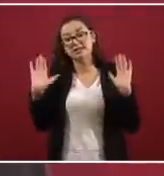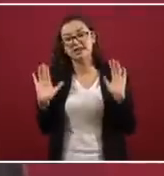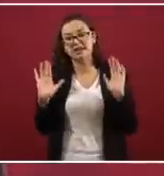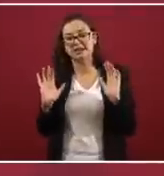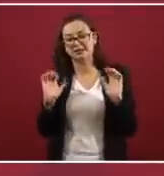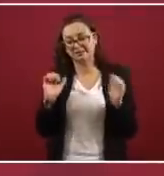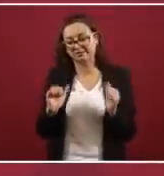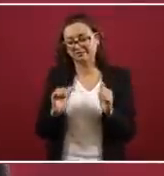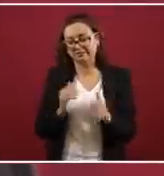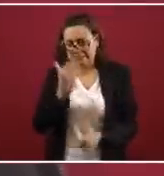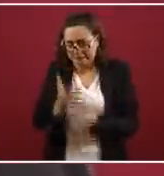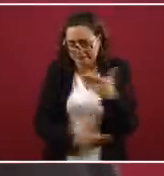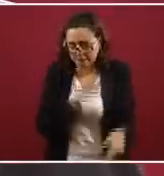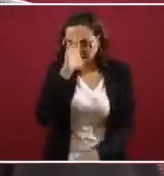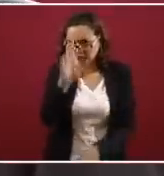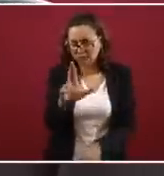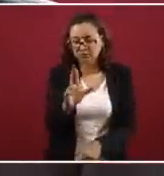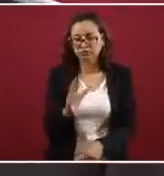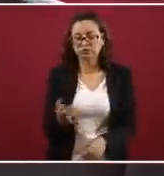controlar la inflación,